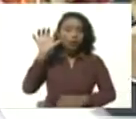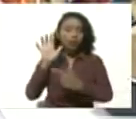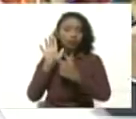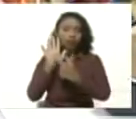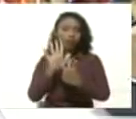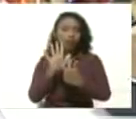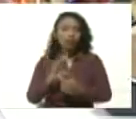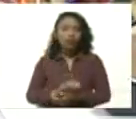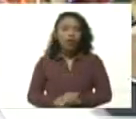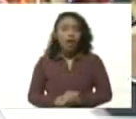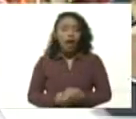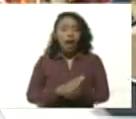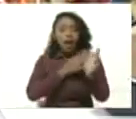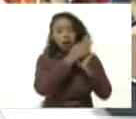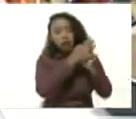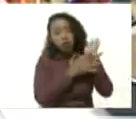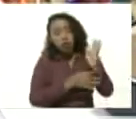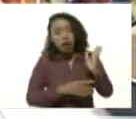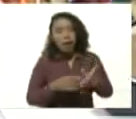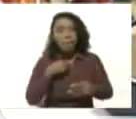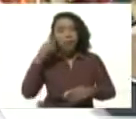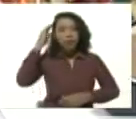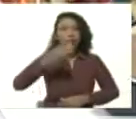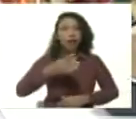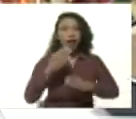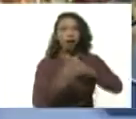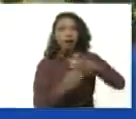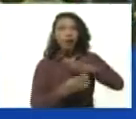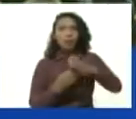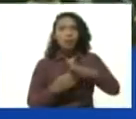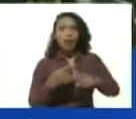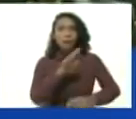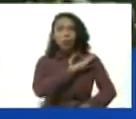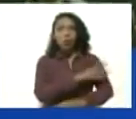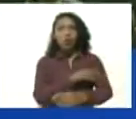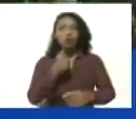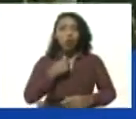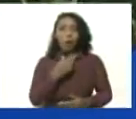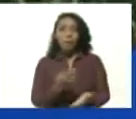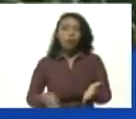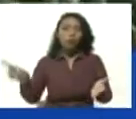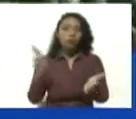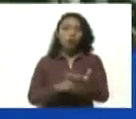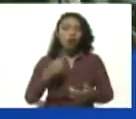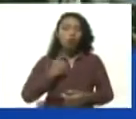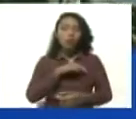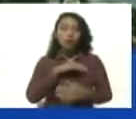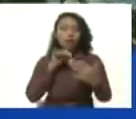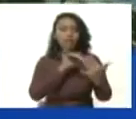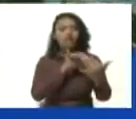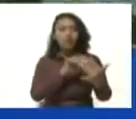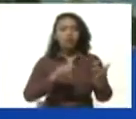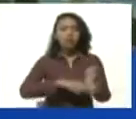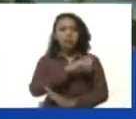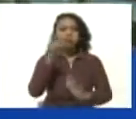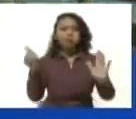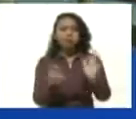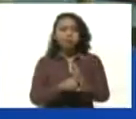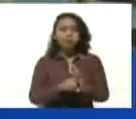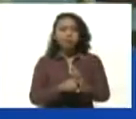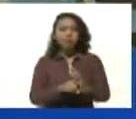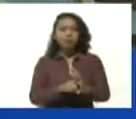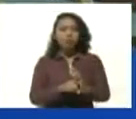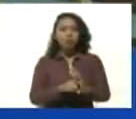en la estructura militar de base más poderosa que tiene Venezuela. Les ratifiqué nuestra guerra total a